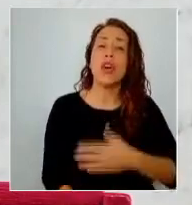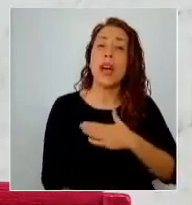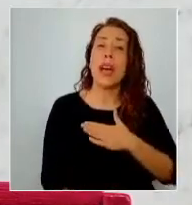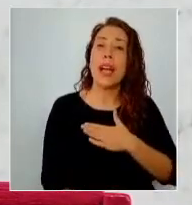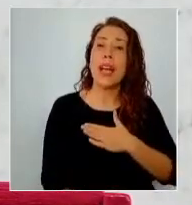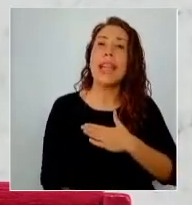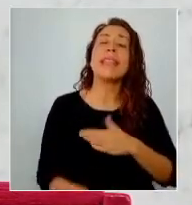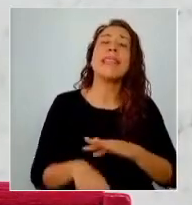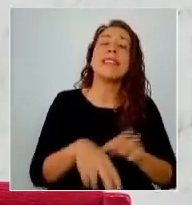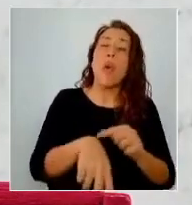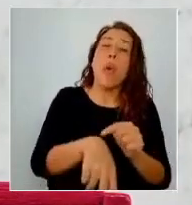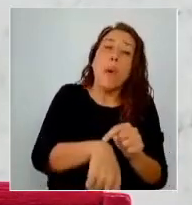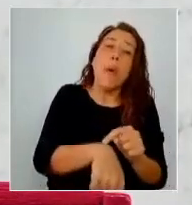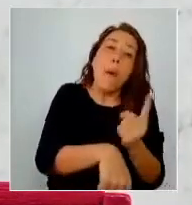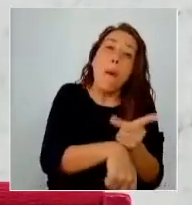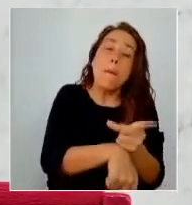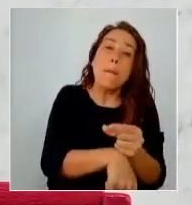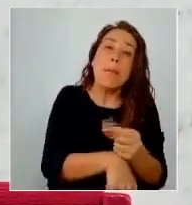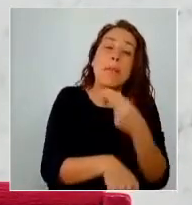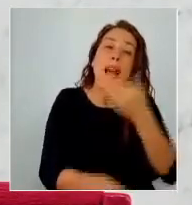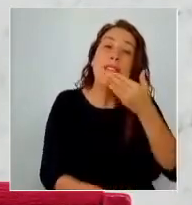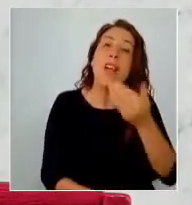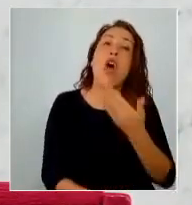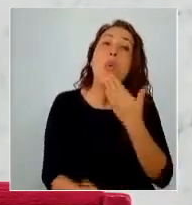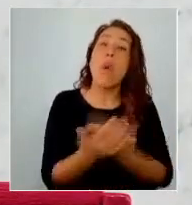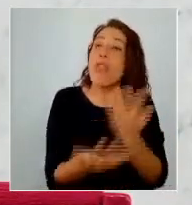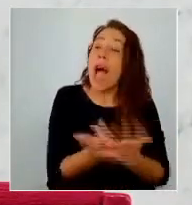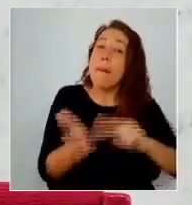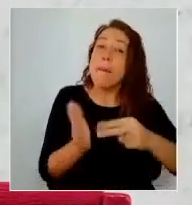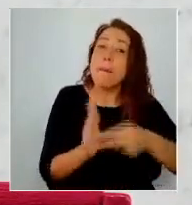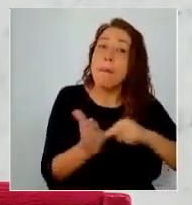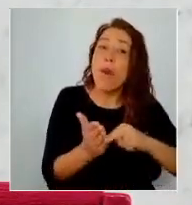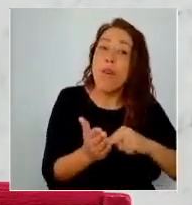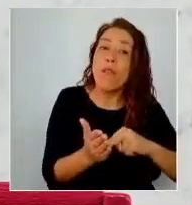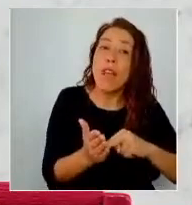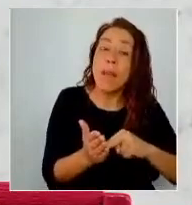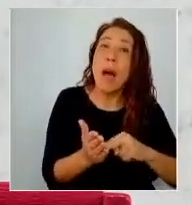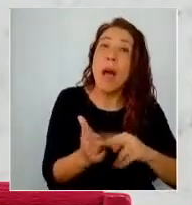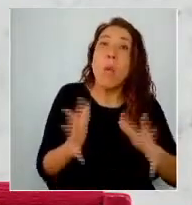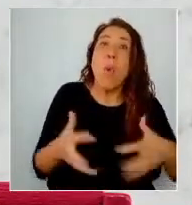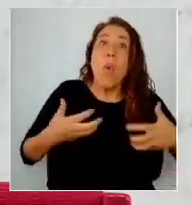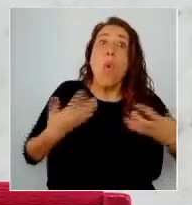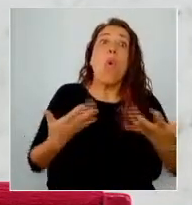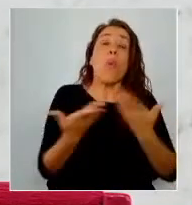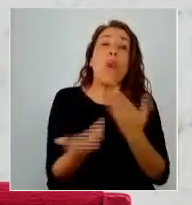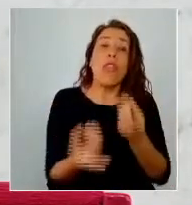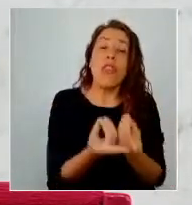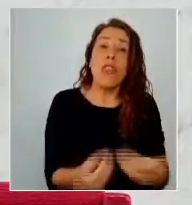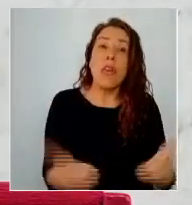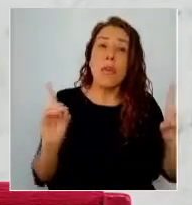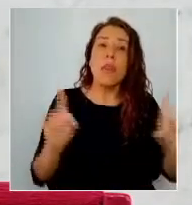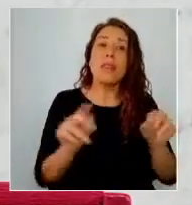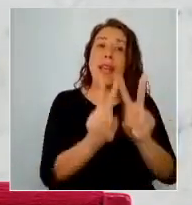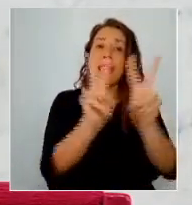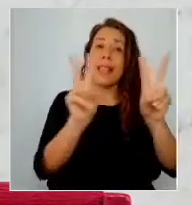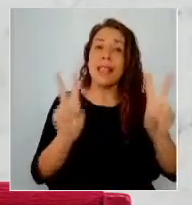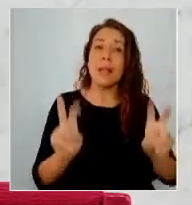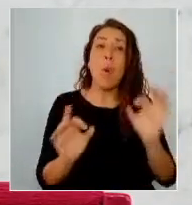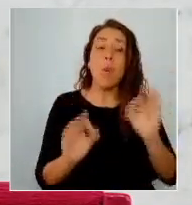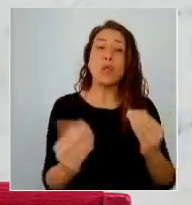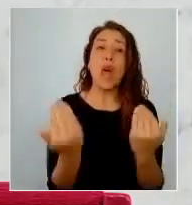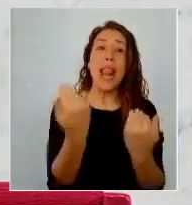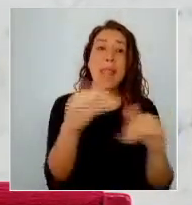en este punto es que cuando hay problemas álgidos de la democracia y cuando hay temas al límite de la Democracia